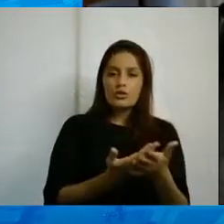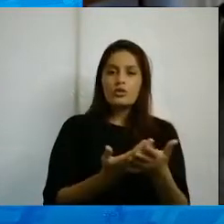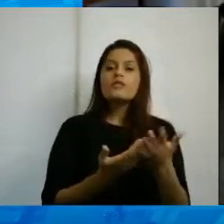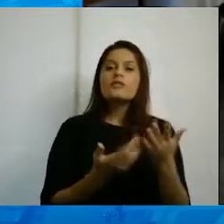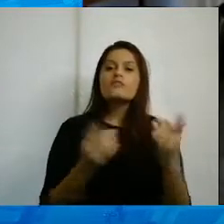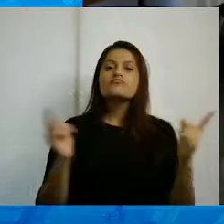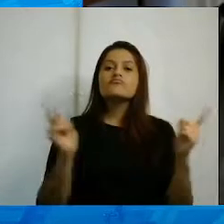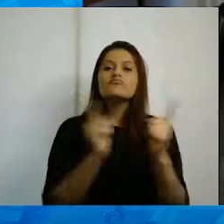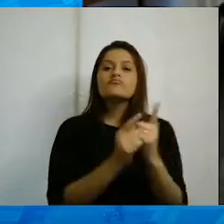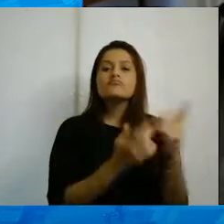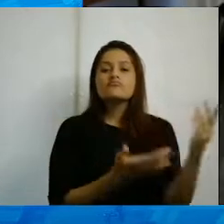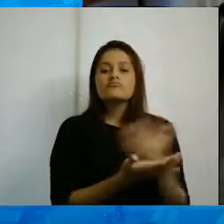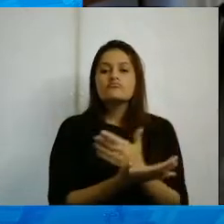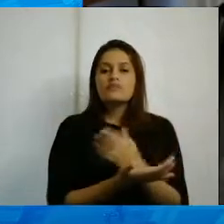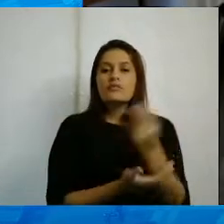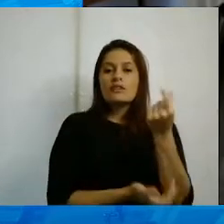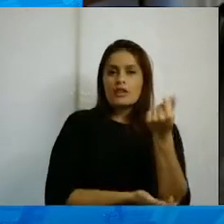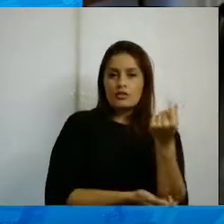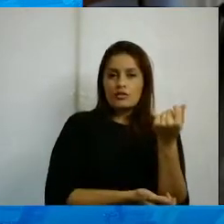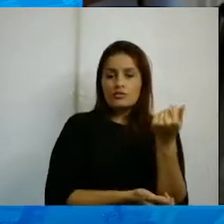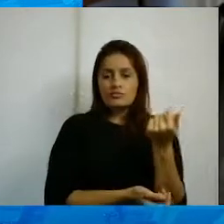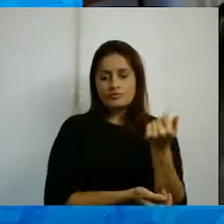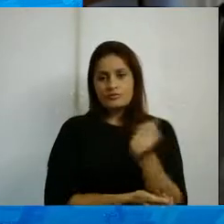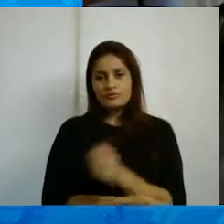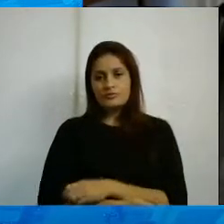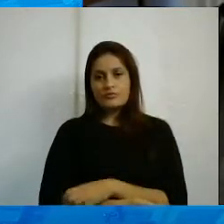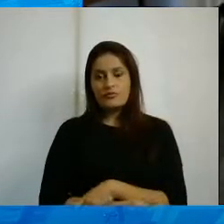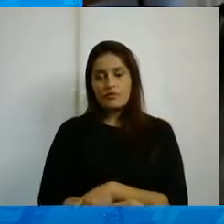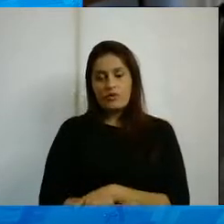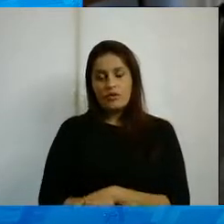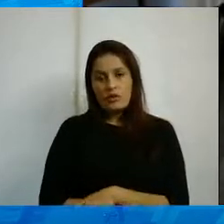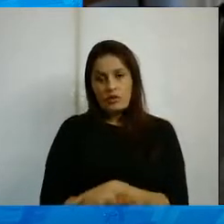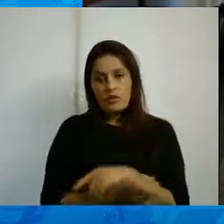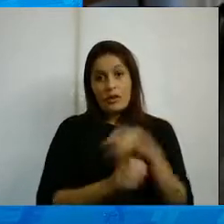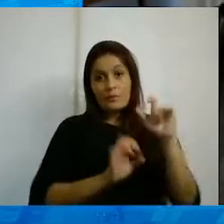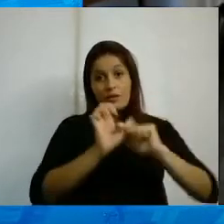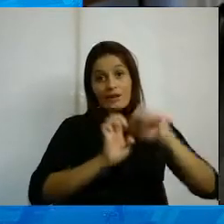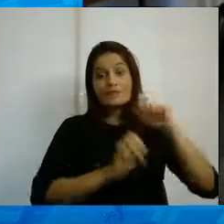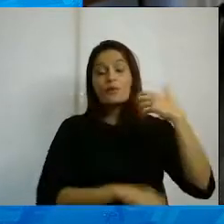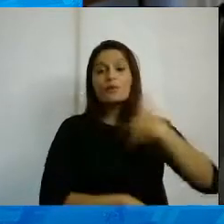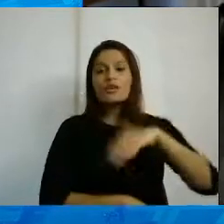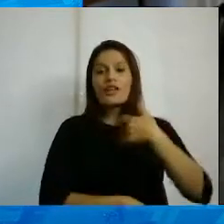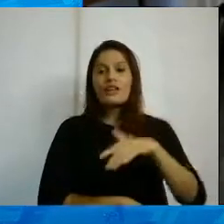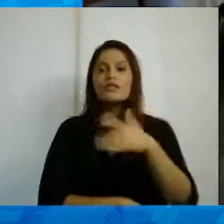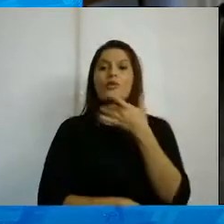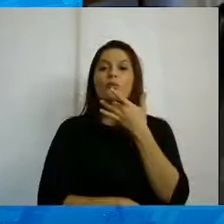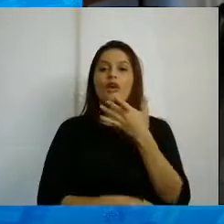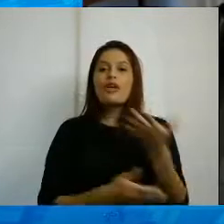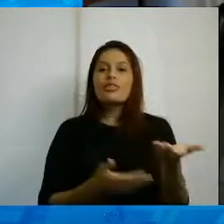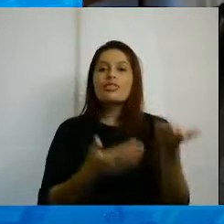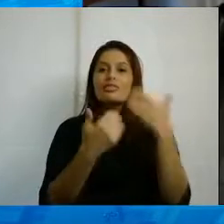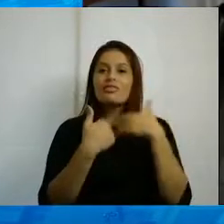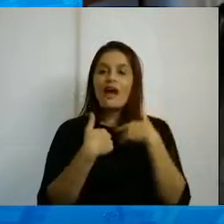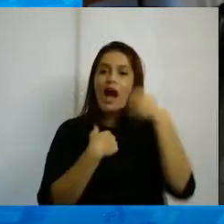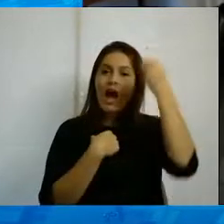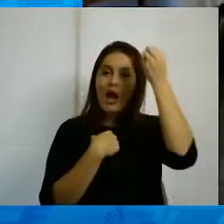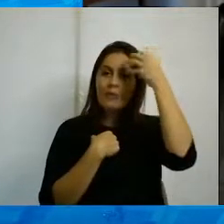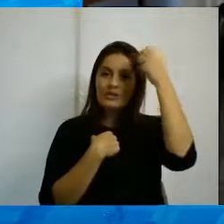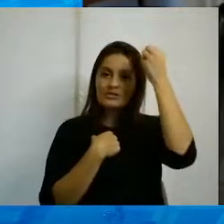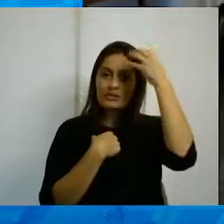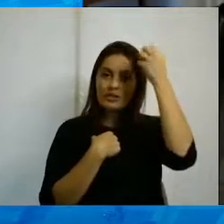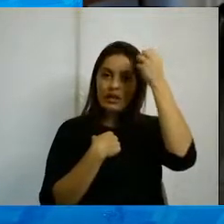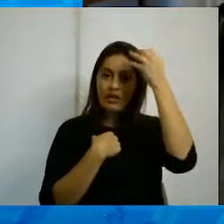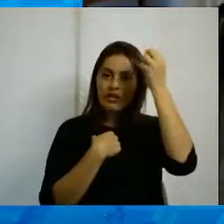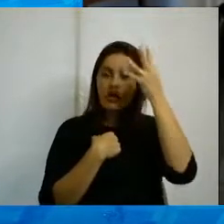Y en este sentido, esta empresa es importante porque nos va a dejar capacitados a los funcionarios en esta